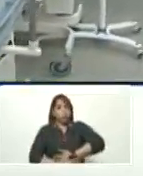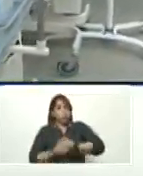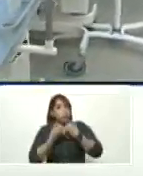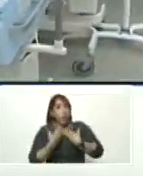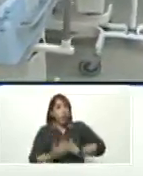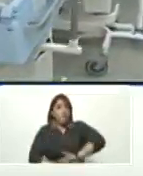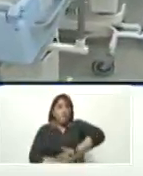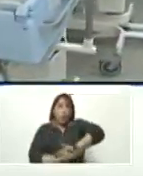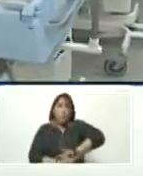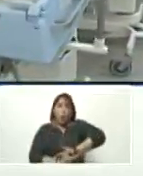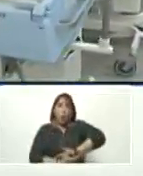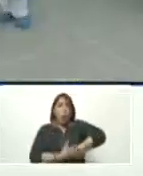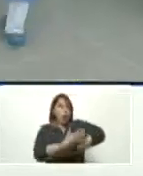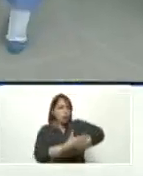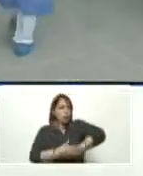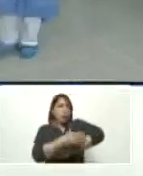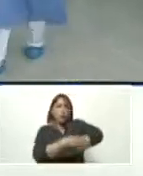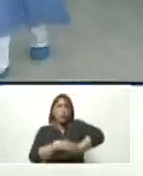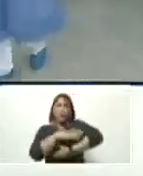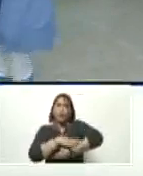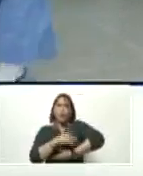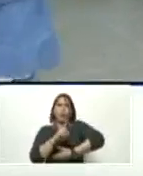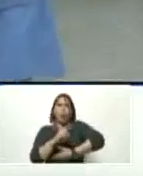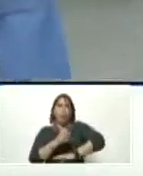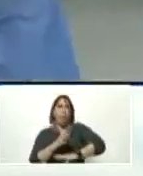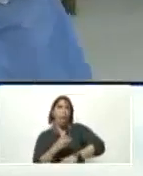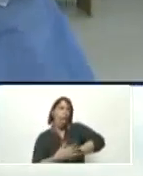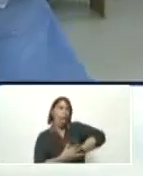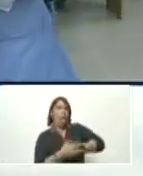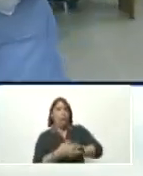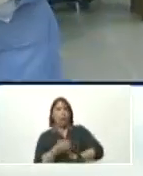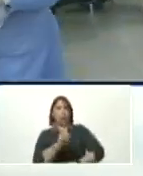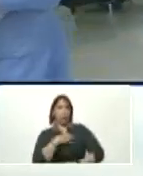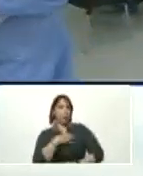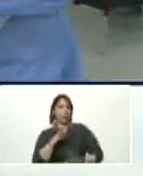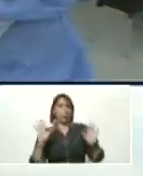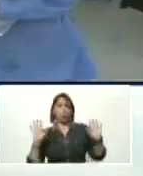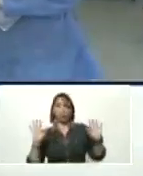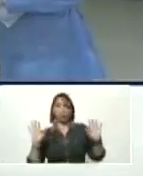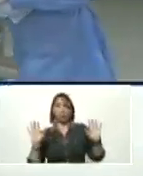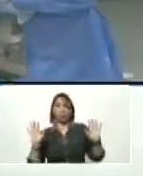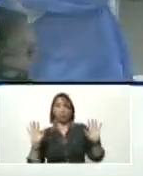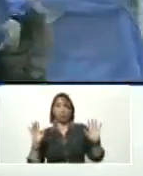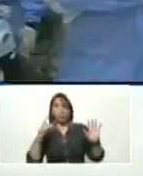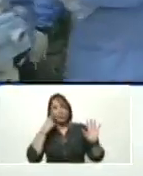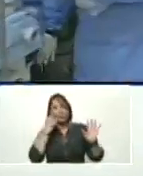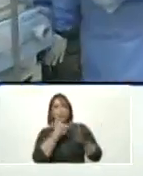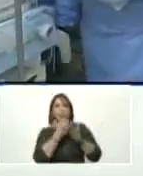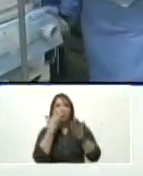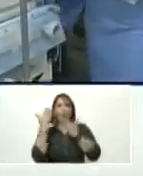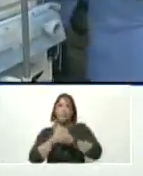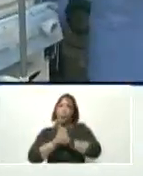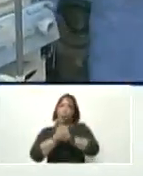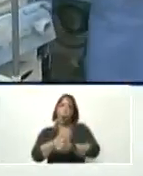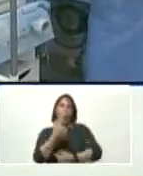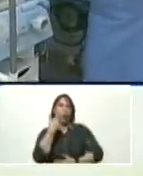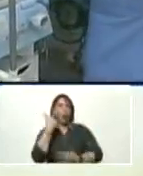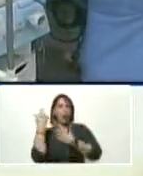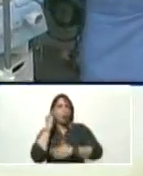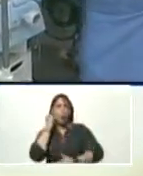firmemente, bañarlo, todo, no tembloroco, no, así no. Mire, mire, mire qué amor, mire qué amor de esa